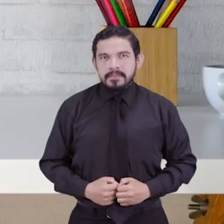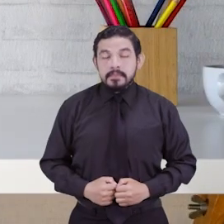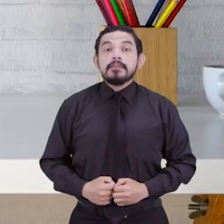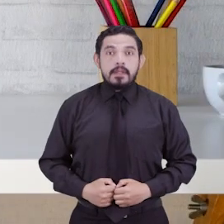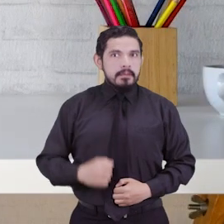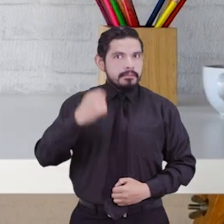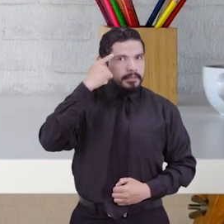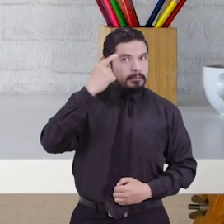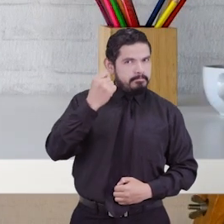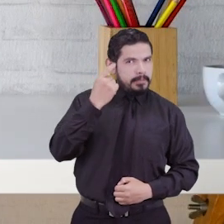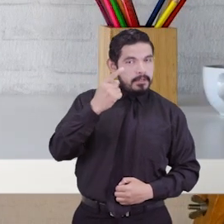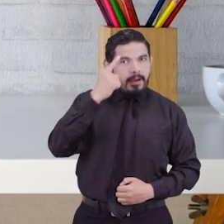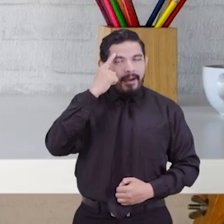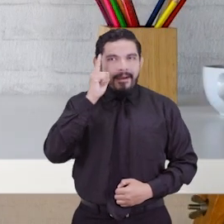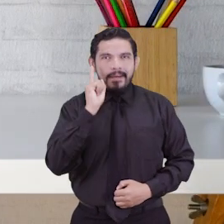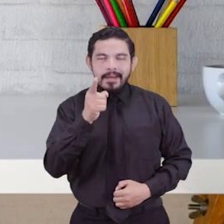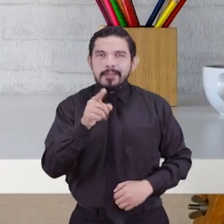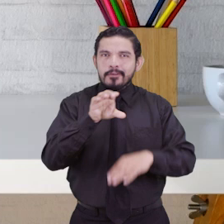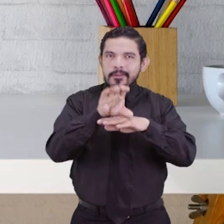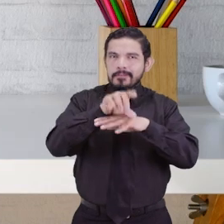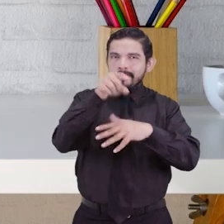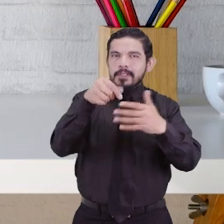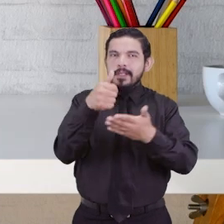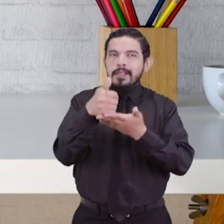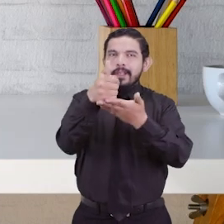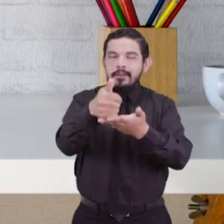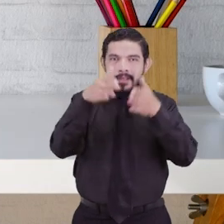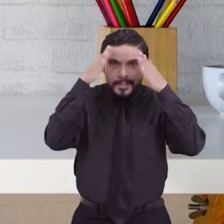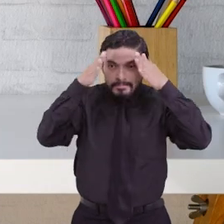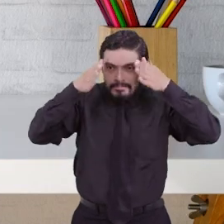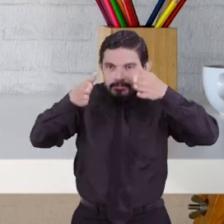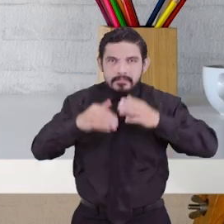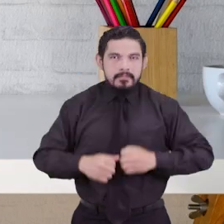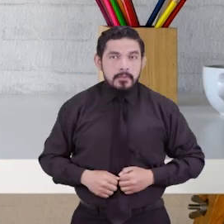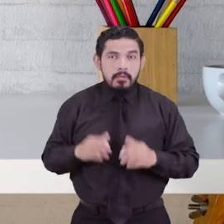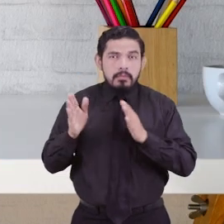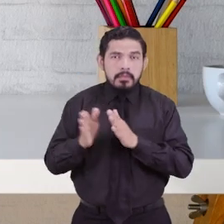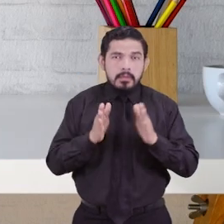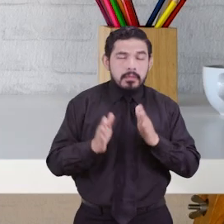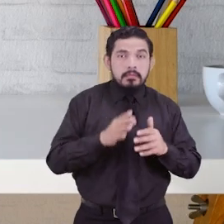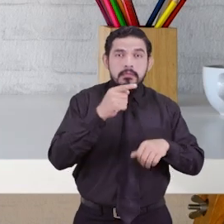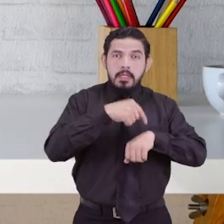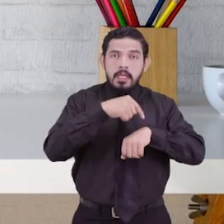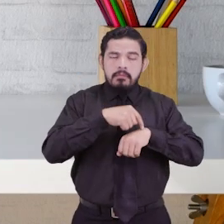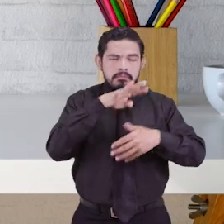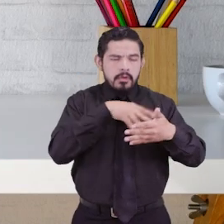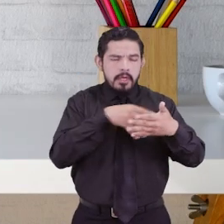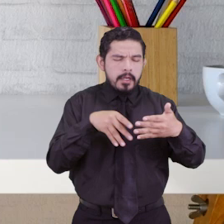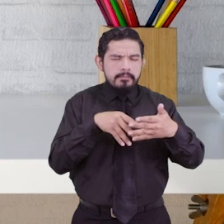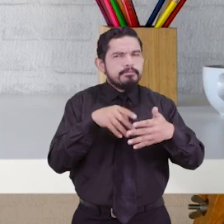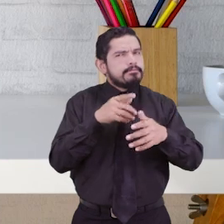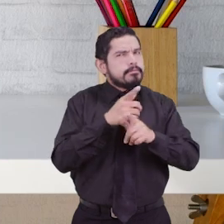Ponte pilas con los siguientes tips que te ayudarán a mejorar en tu atención y concentración. Puedes organizar tu día destinando espacios en